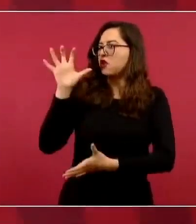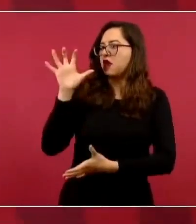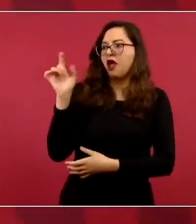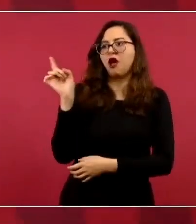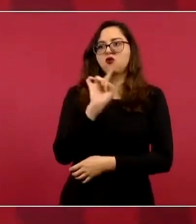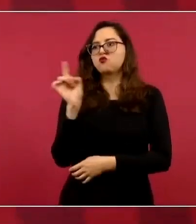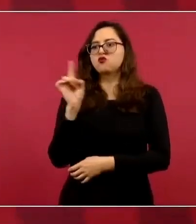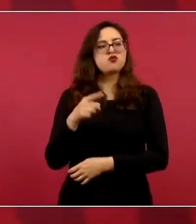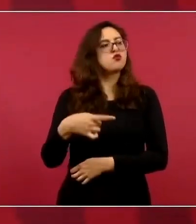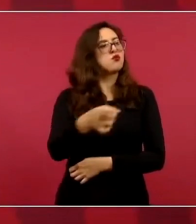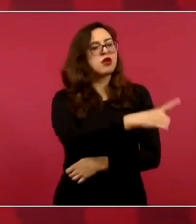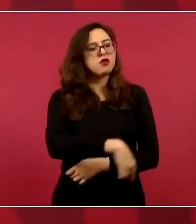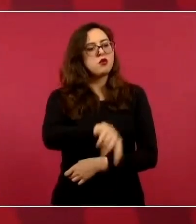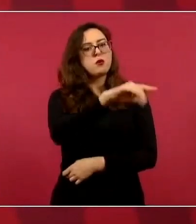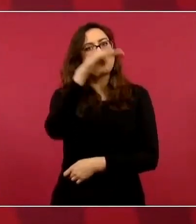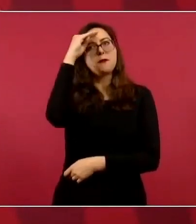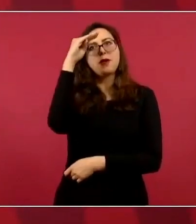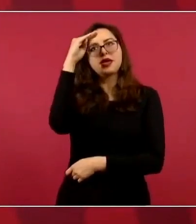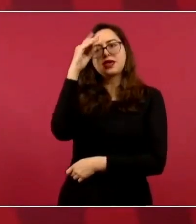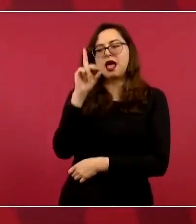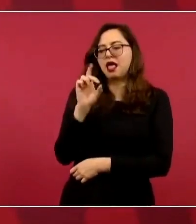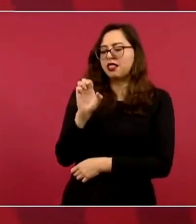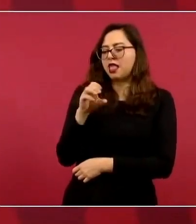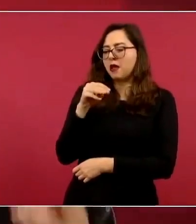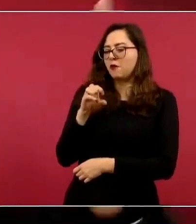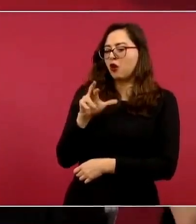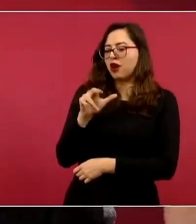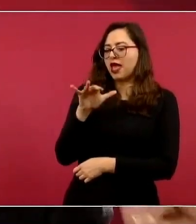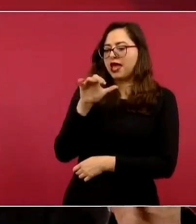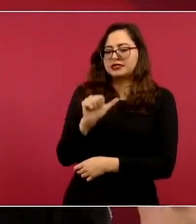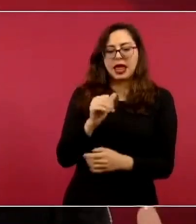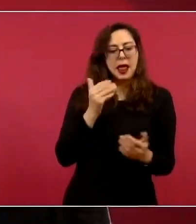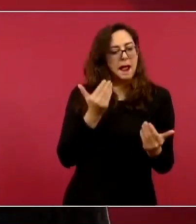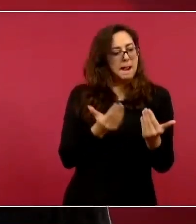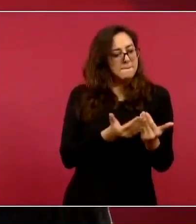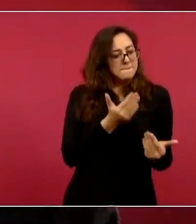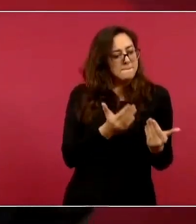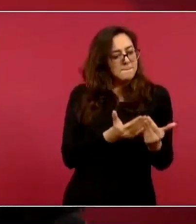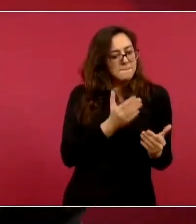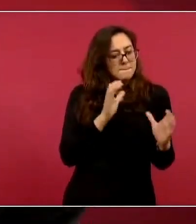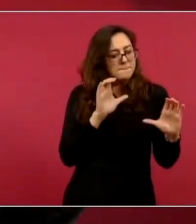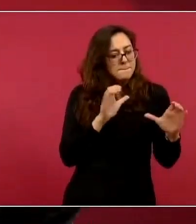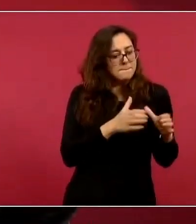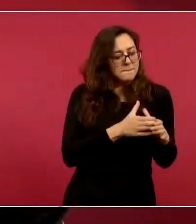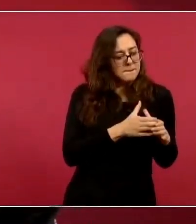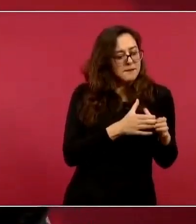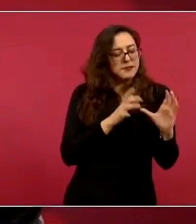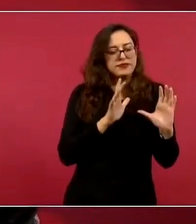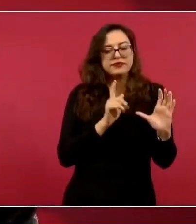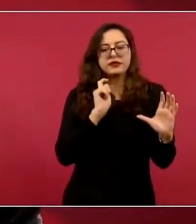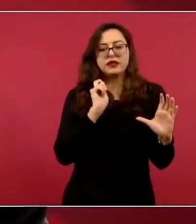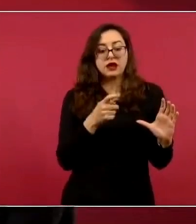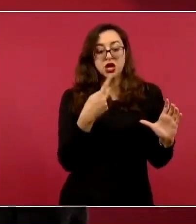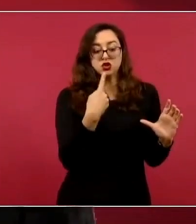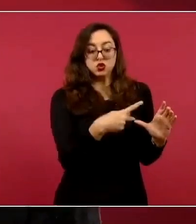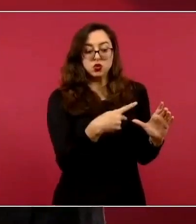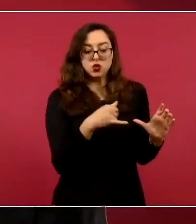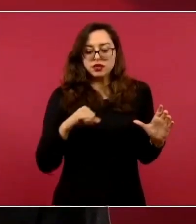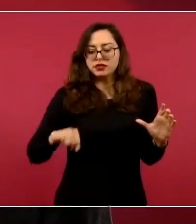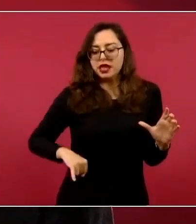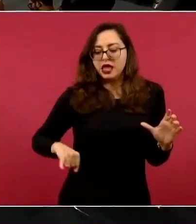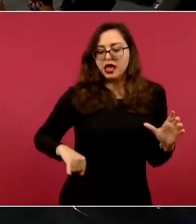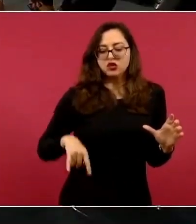es un sistema de gobierno donde todos los intereses cuentan menos el interés del pueblo.